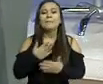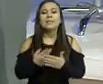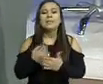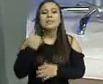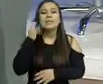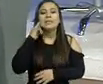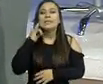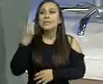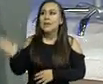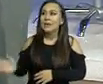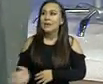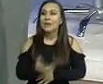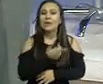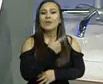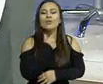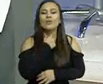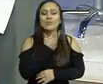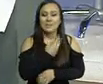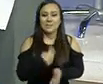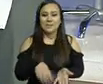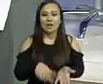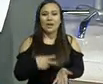me gusta